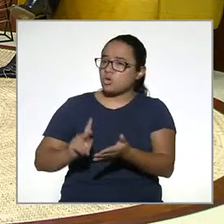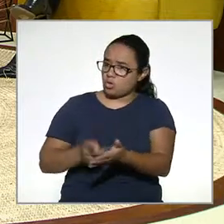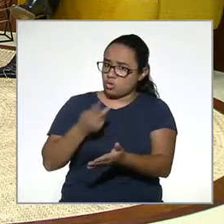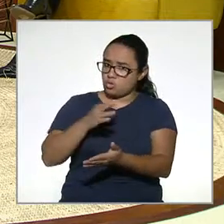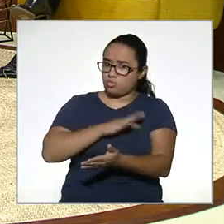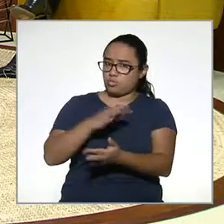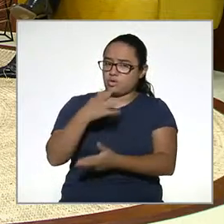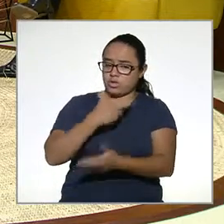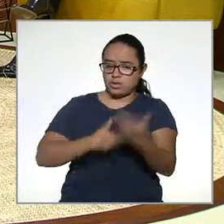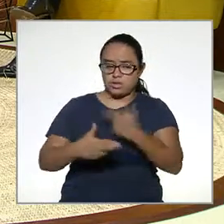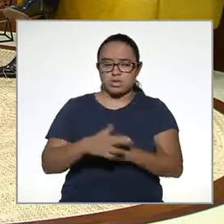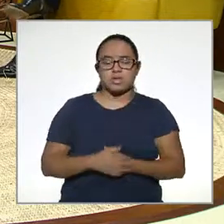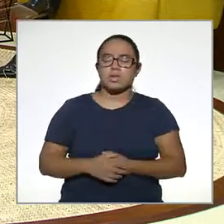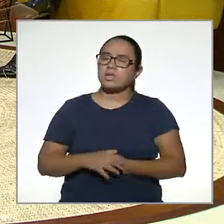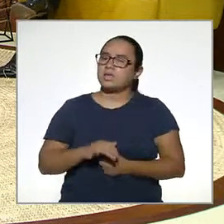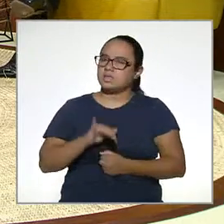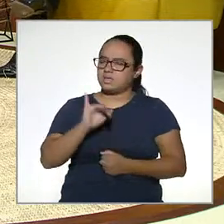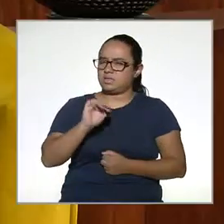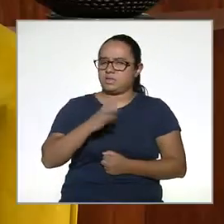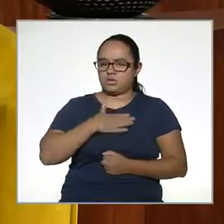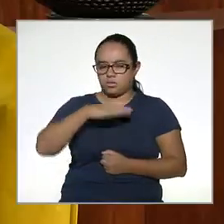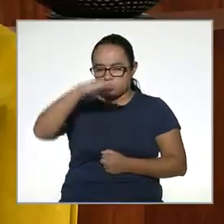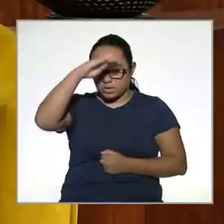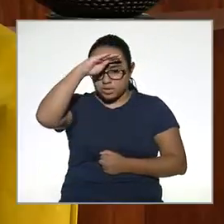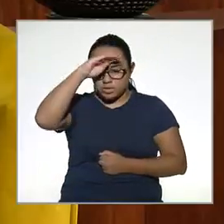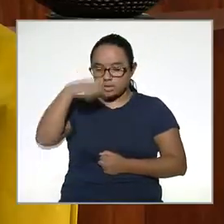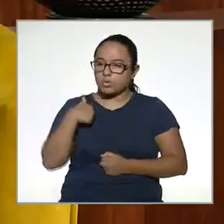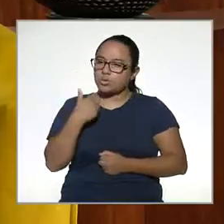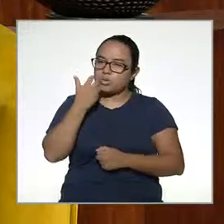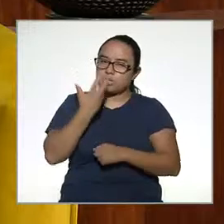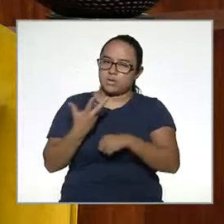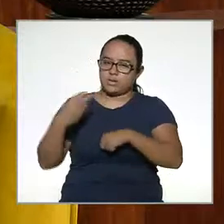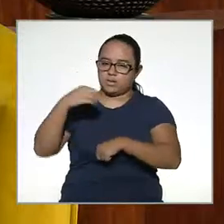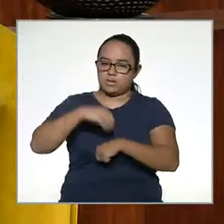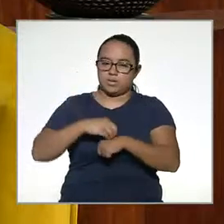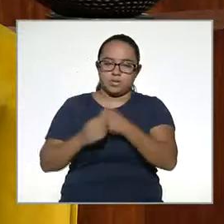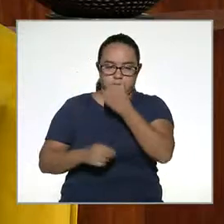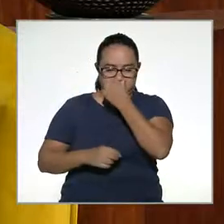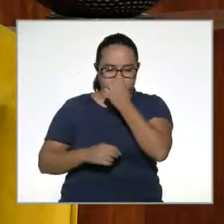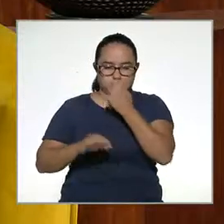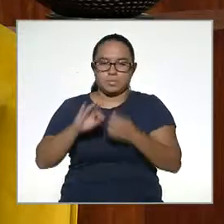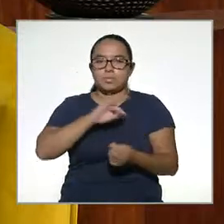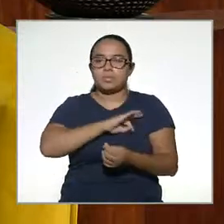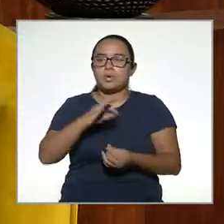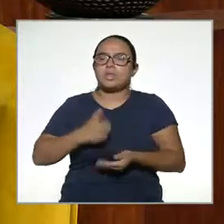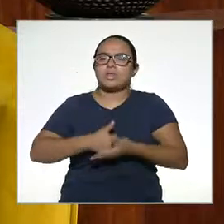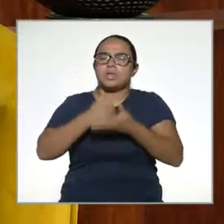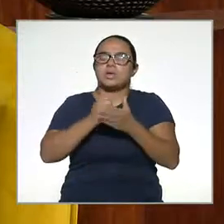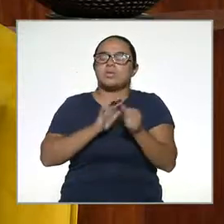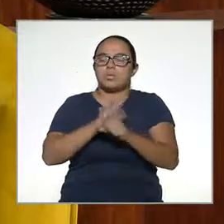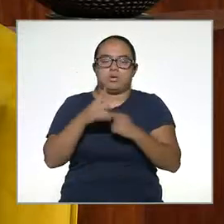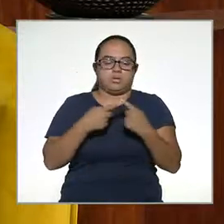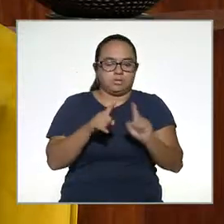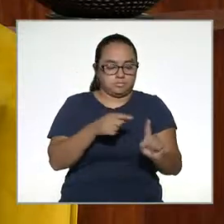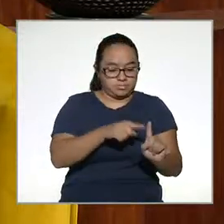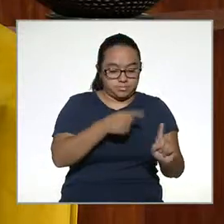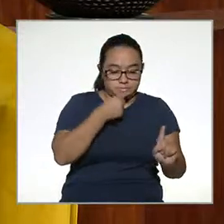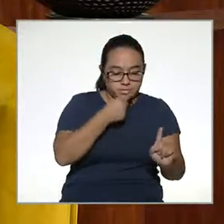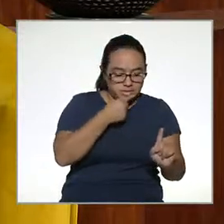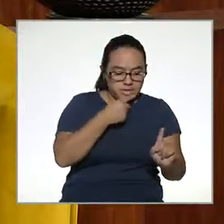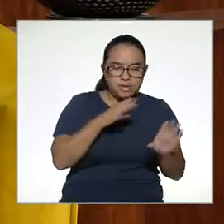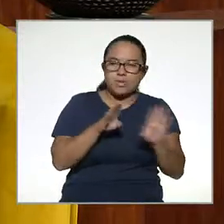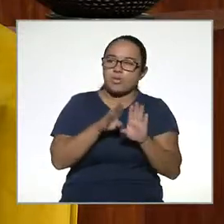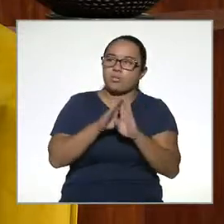se puede recuperar? Sí, yo creo que, bueno, igual me gustaría agregar que algo que nos podría ayudar a diferenciar entre un niño que es